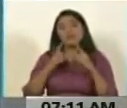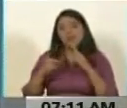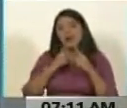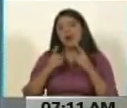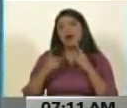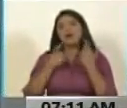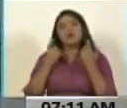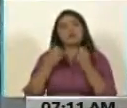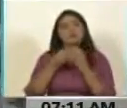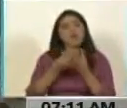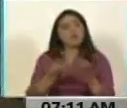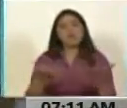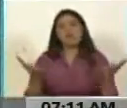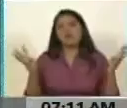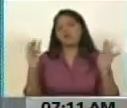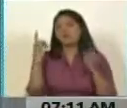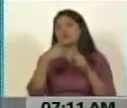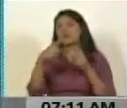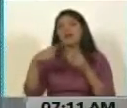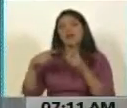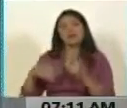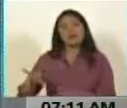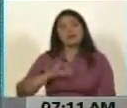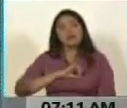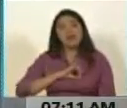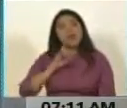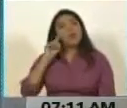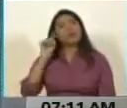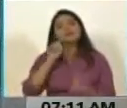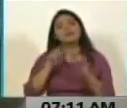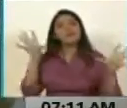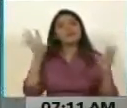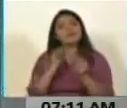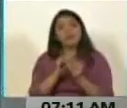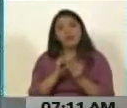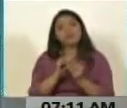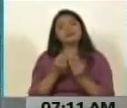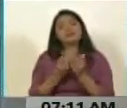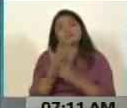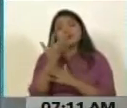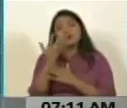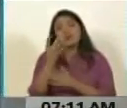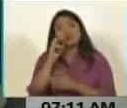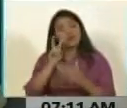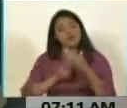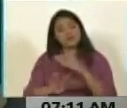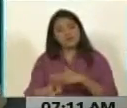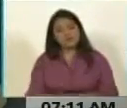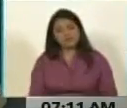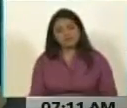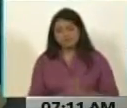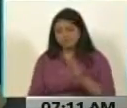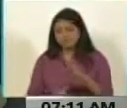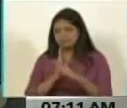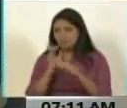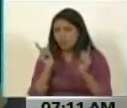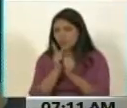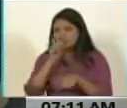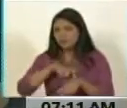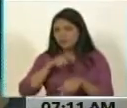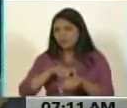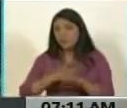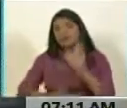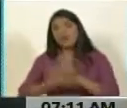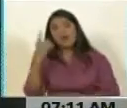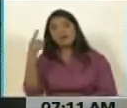de lo múltiple, de las distintas identidades que buscan una síntesis y que se conforman como una mirada. Freddy, nos quedan pocos minutos, pero te vas ahorita a Lara